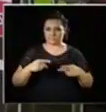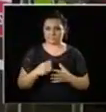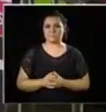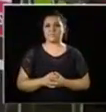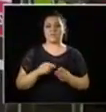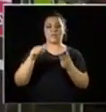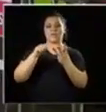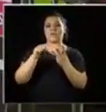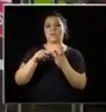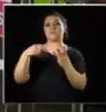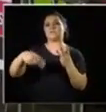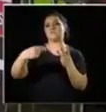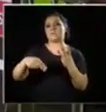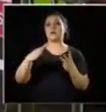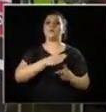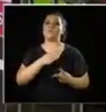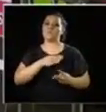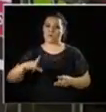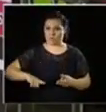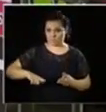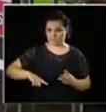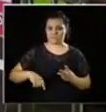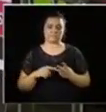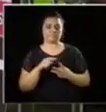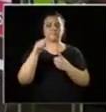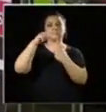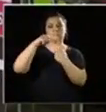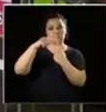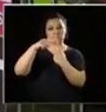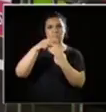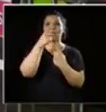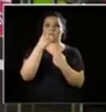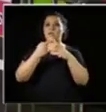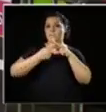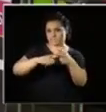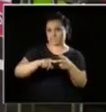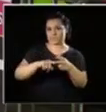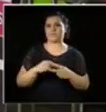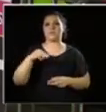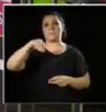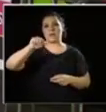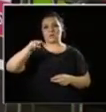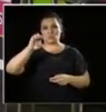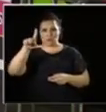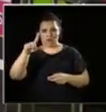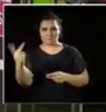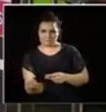Y es que quien comienza es usted, licenciado Manuel Hoyos. Corresponde hacer la pregunta